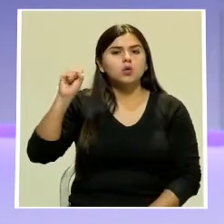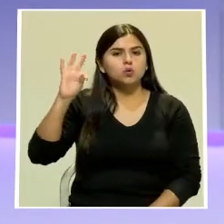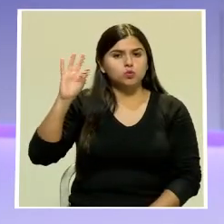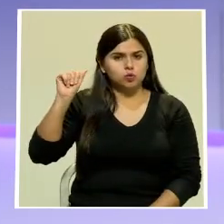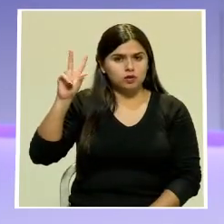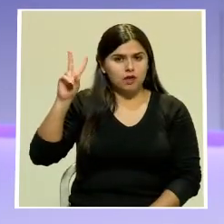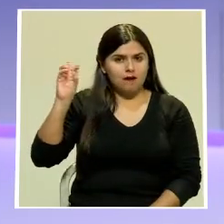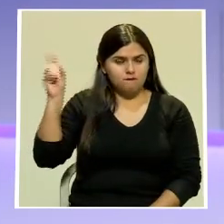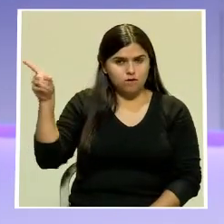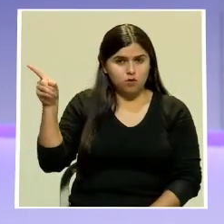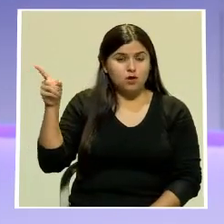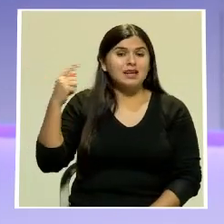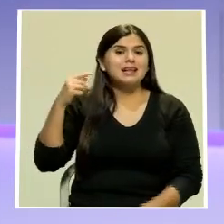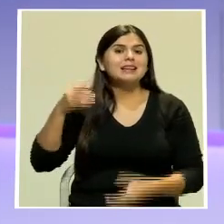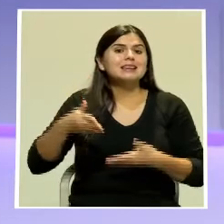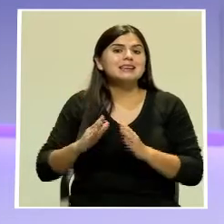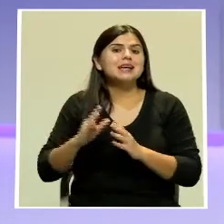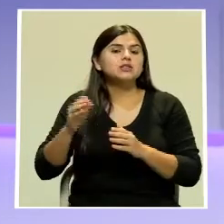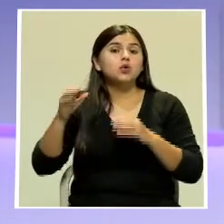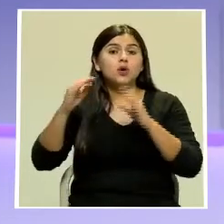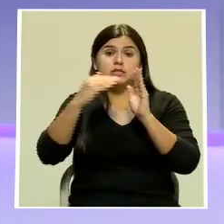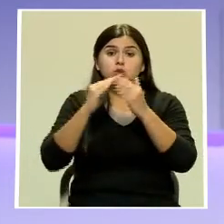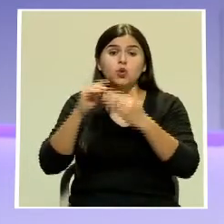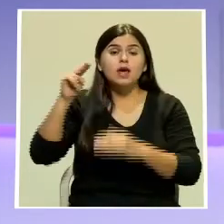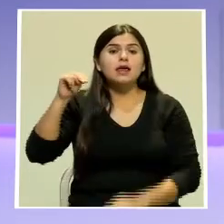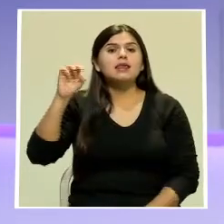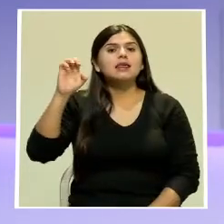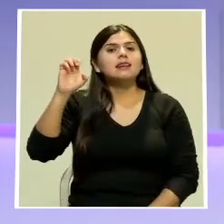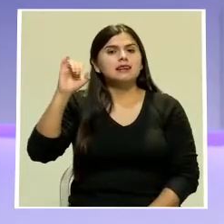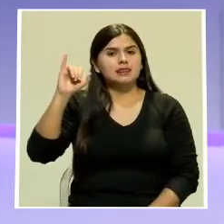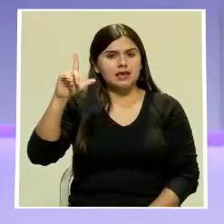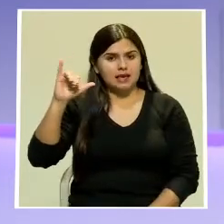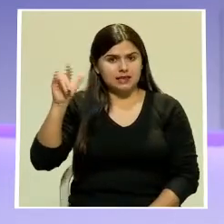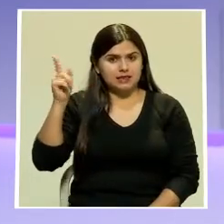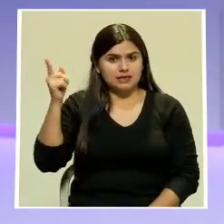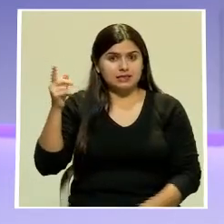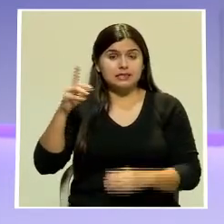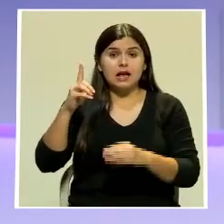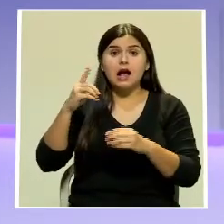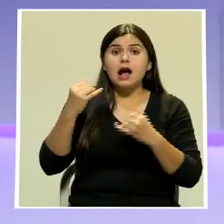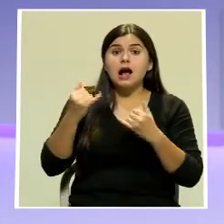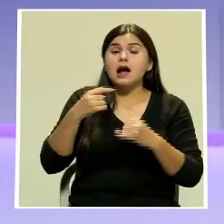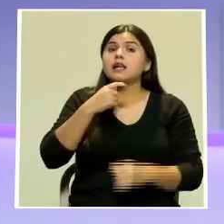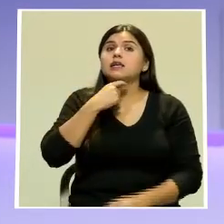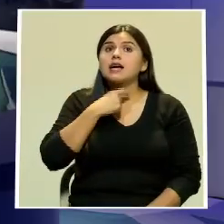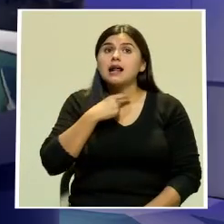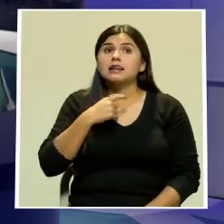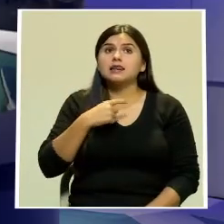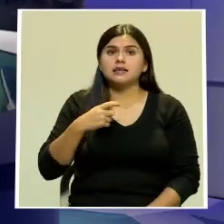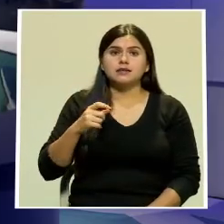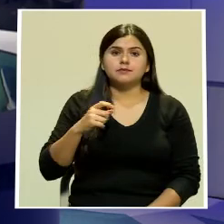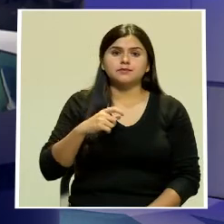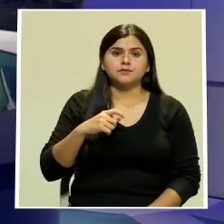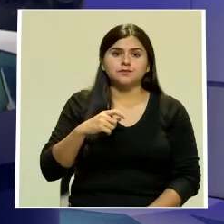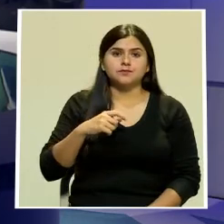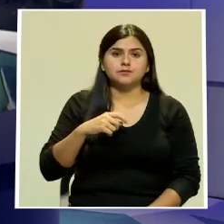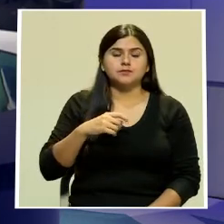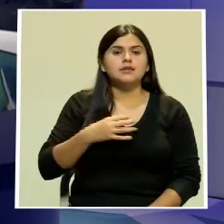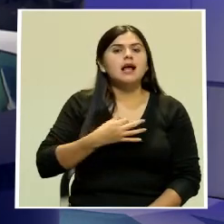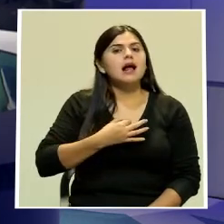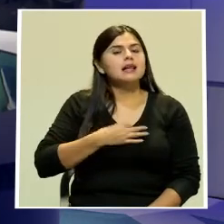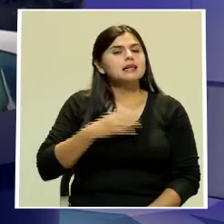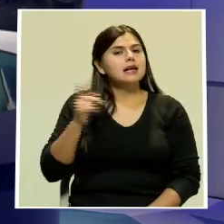Neyli y es además hijo de Carlos Viales, actual alcalde de Corredores. Gustavo Viales es además